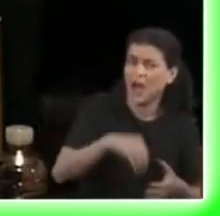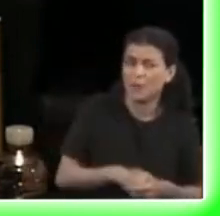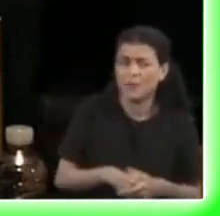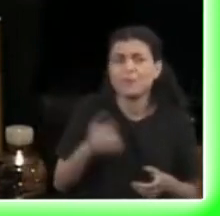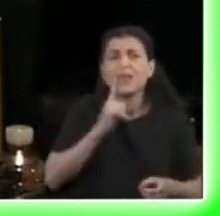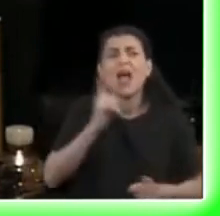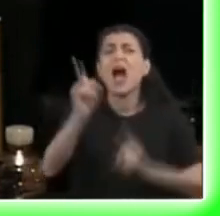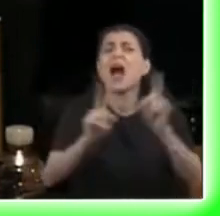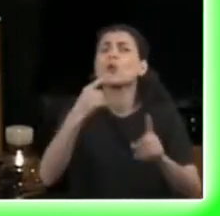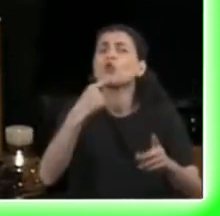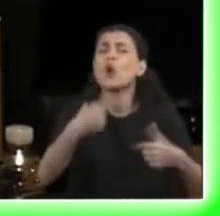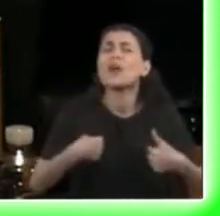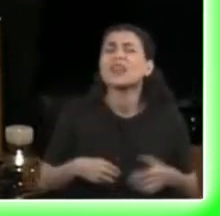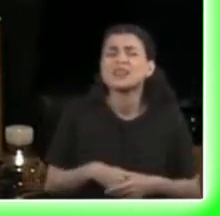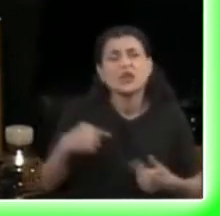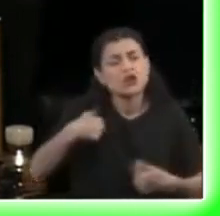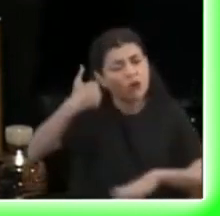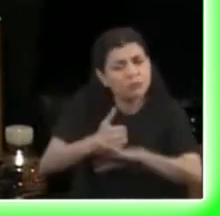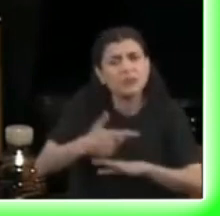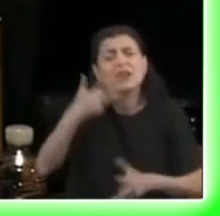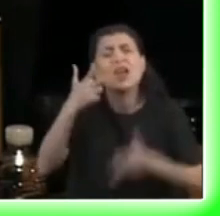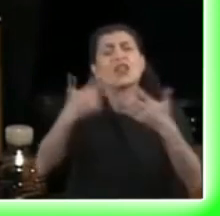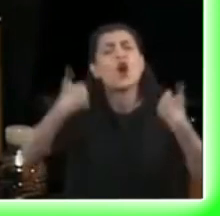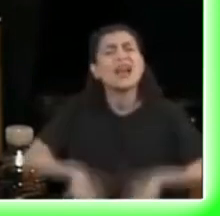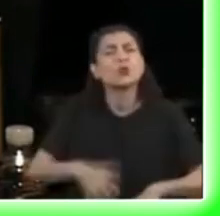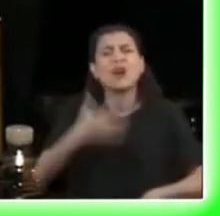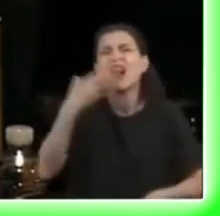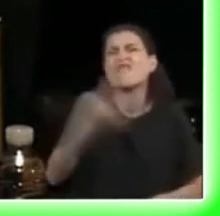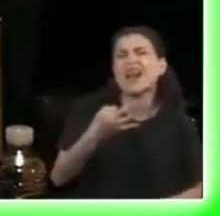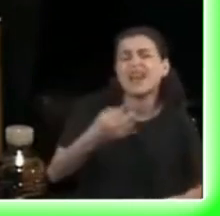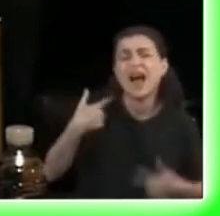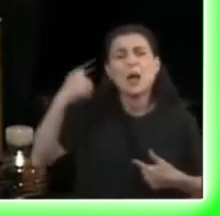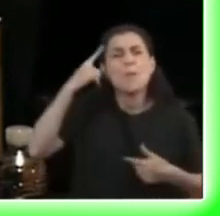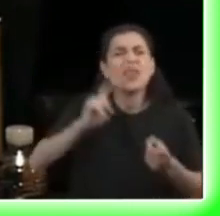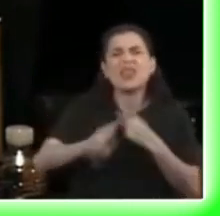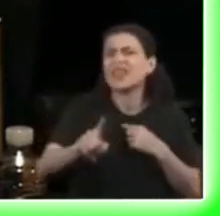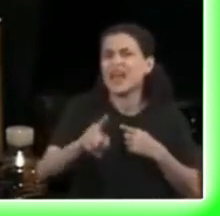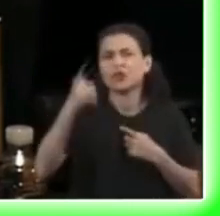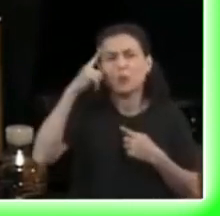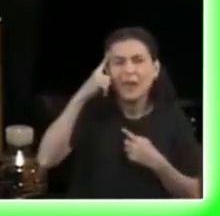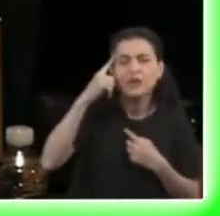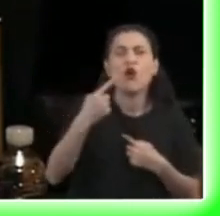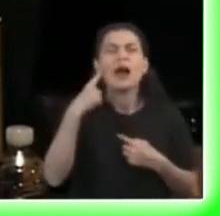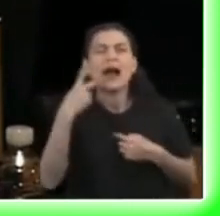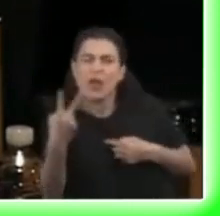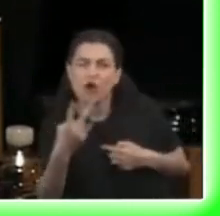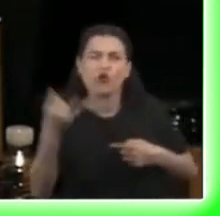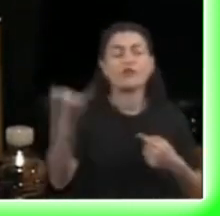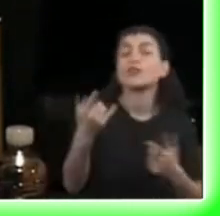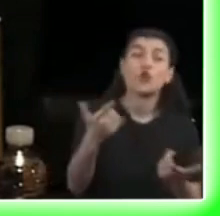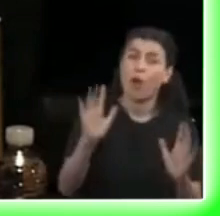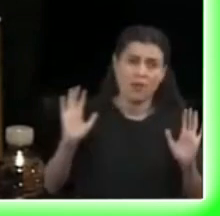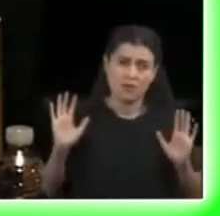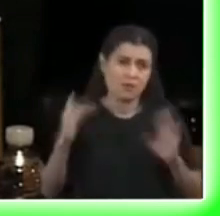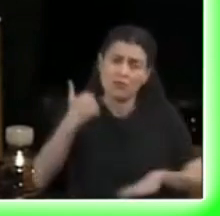que siempre digo lo que pienso y a los efectos prácticos verán que siempre hago lo que digo.